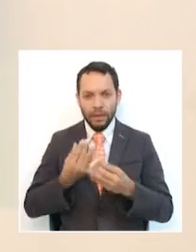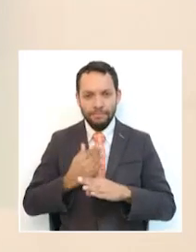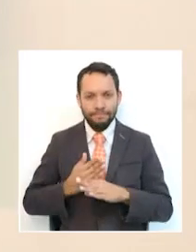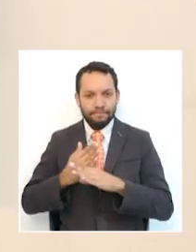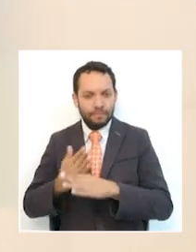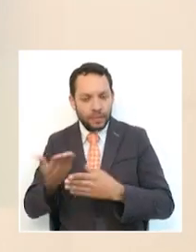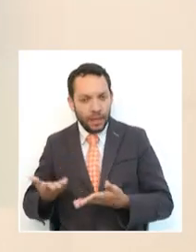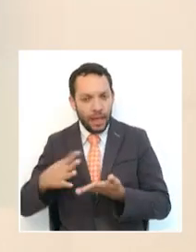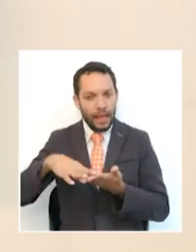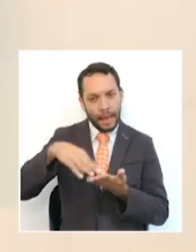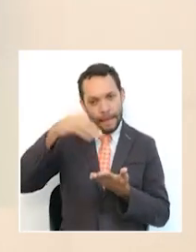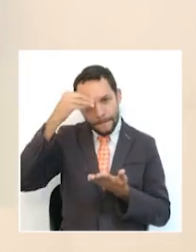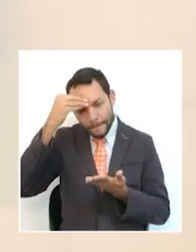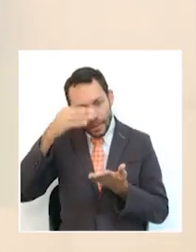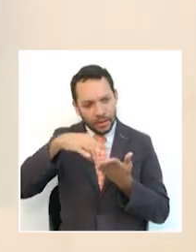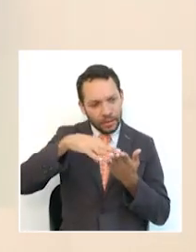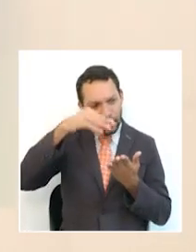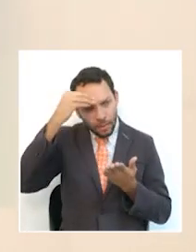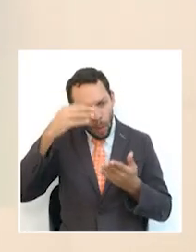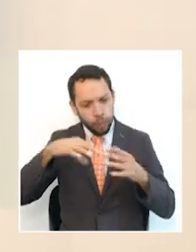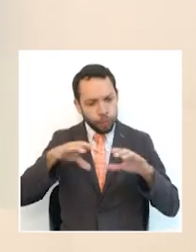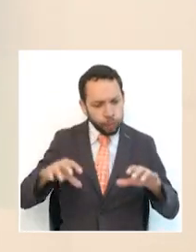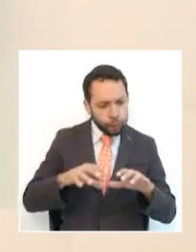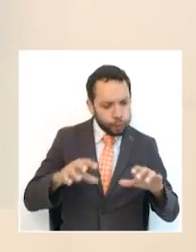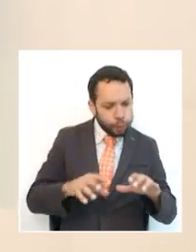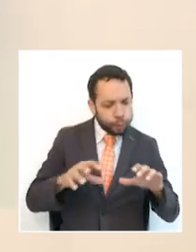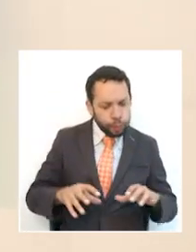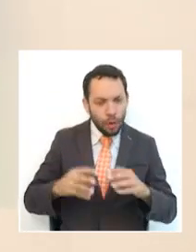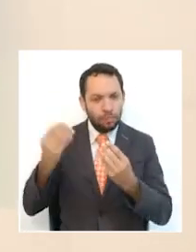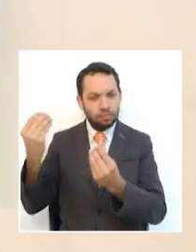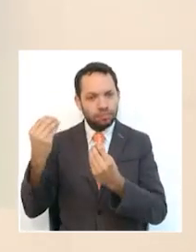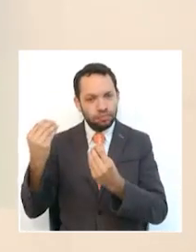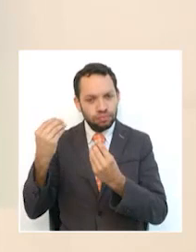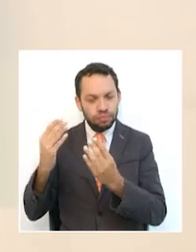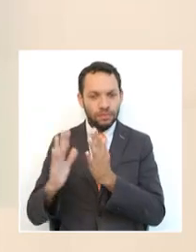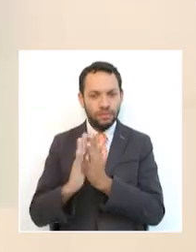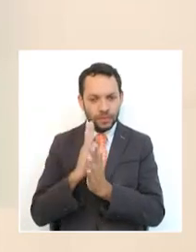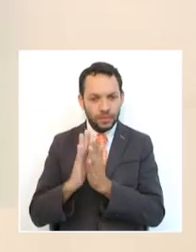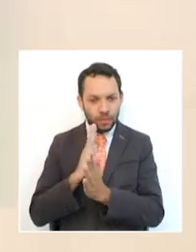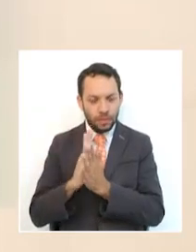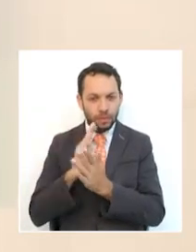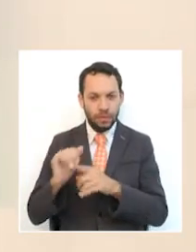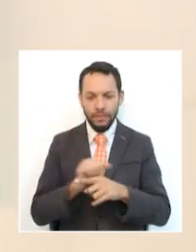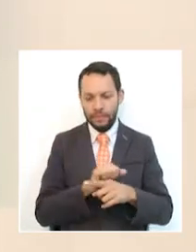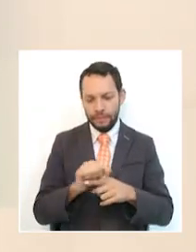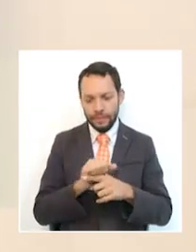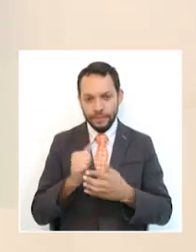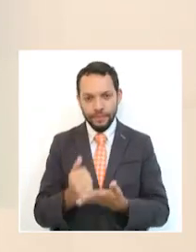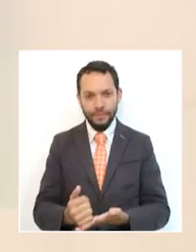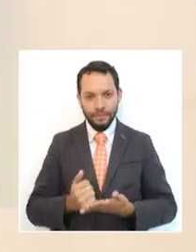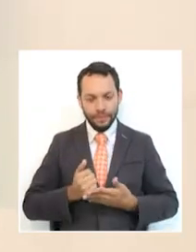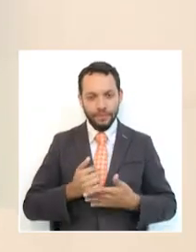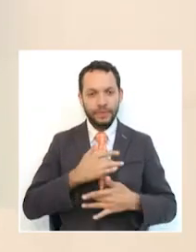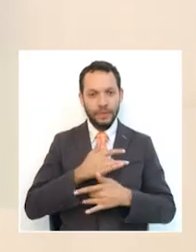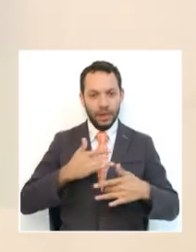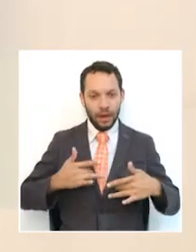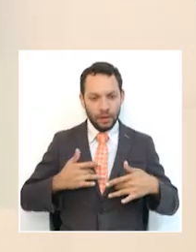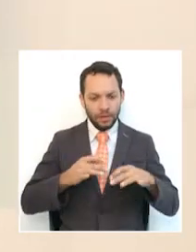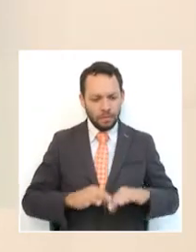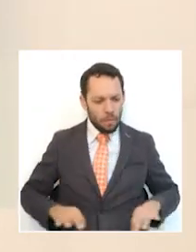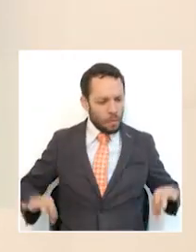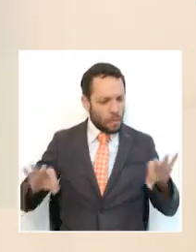llevarnos a nuestros hogares toda esta información para poder ponerla en práctica recordemos que la salud es lo más